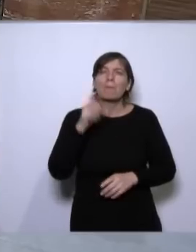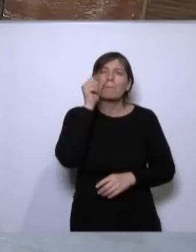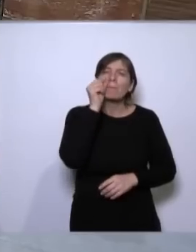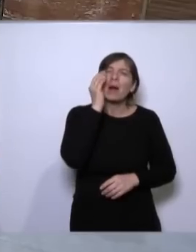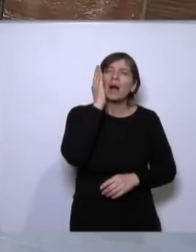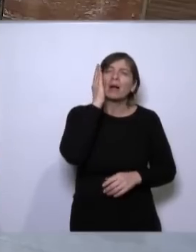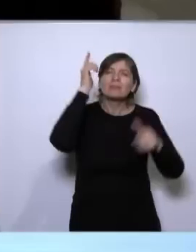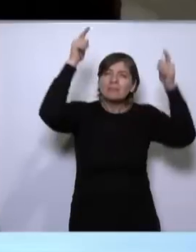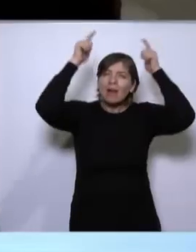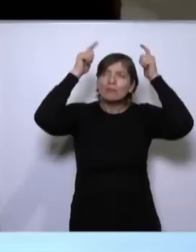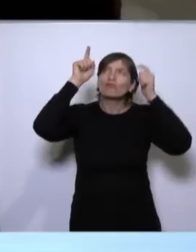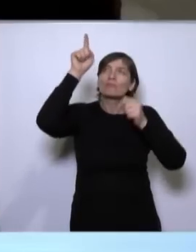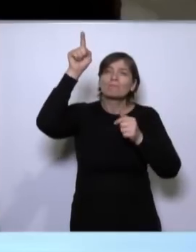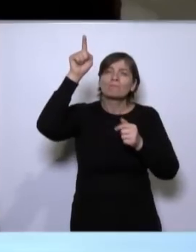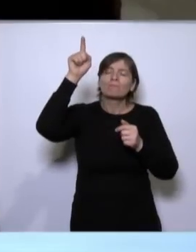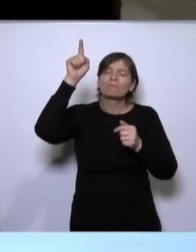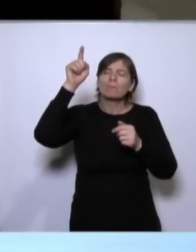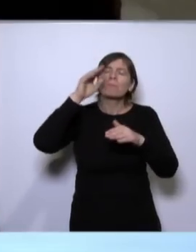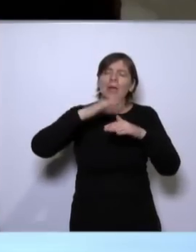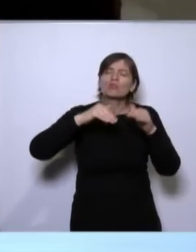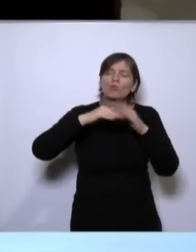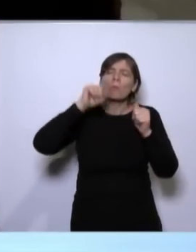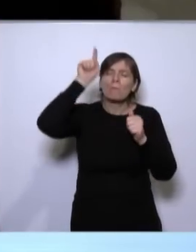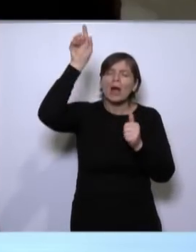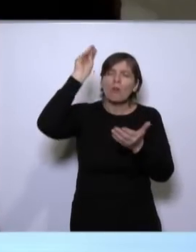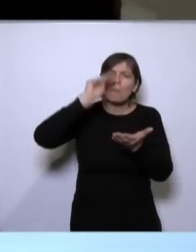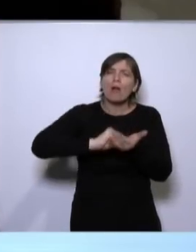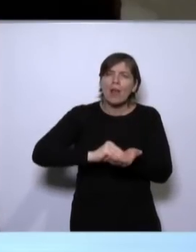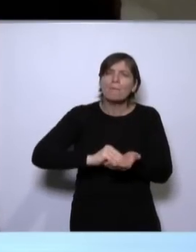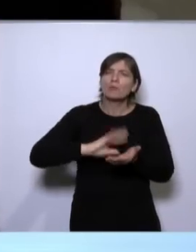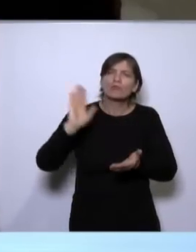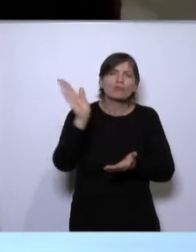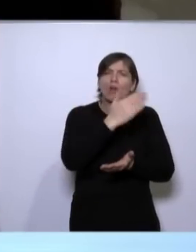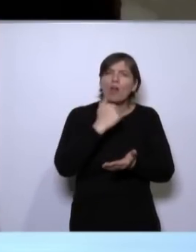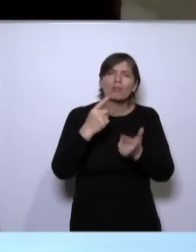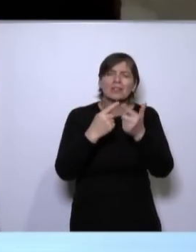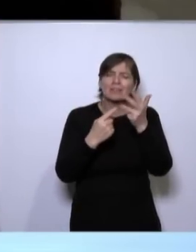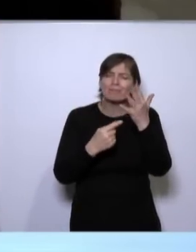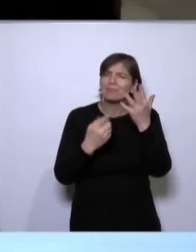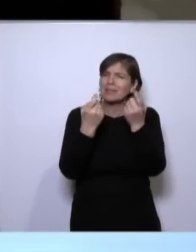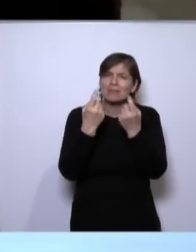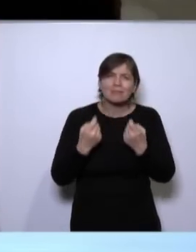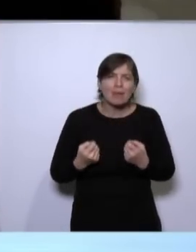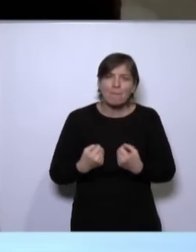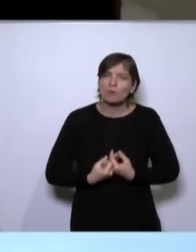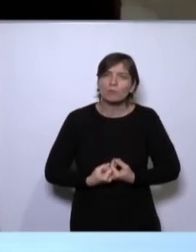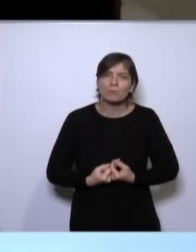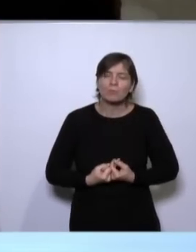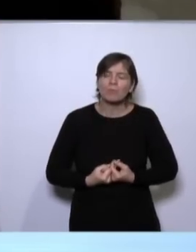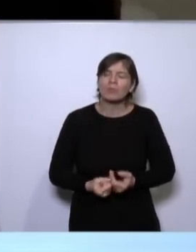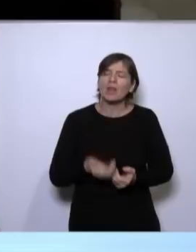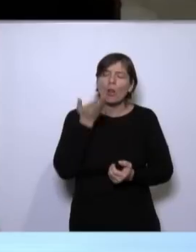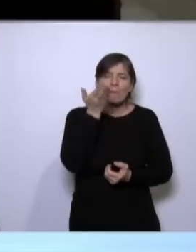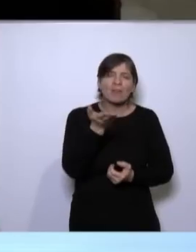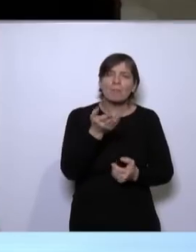Padre Santo, ponemos en tus manos todas nuestras necesidades. Te